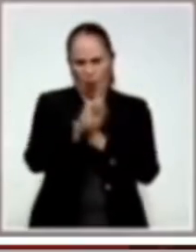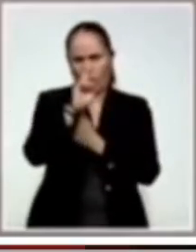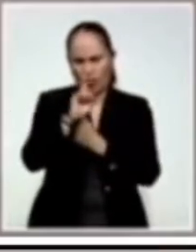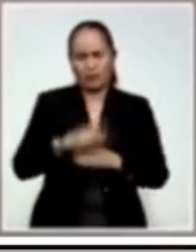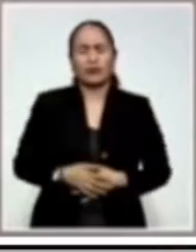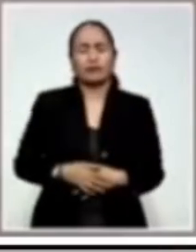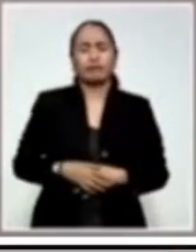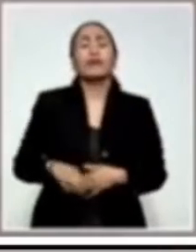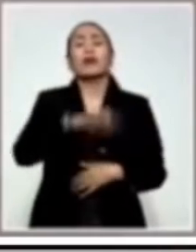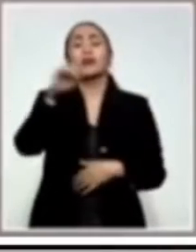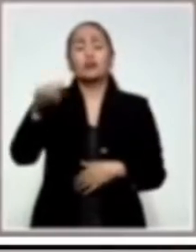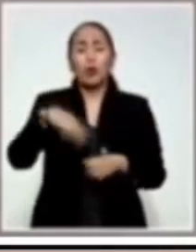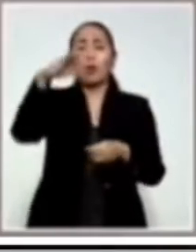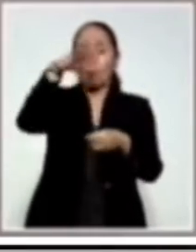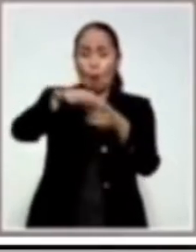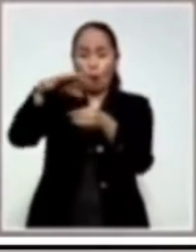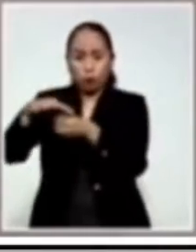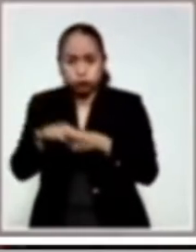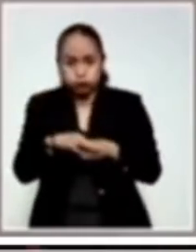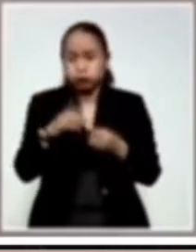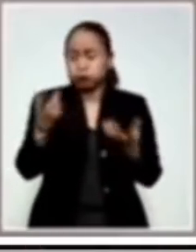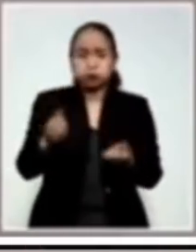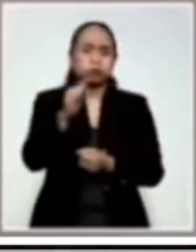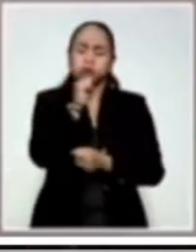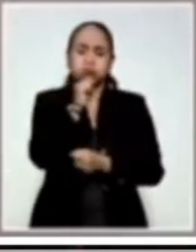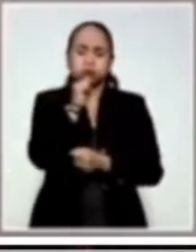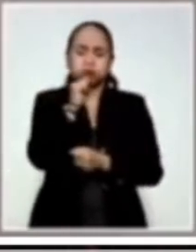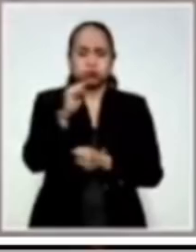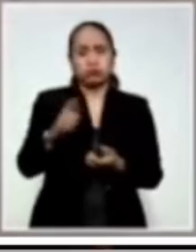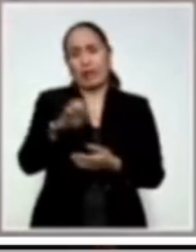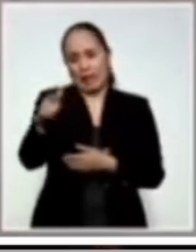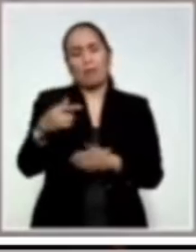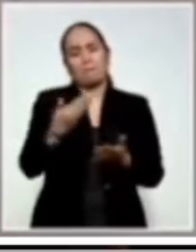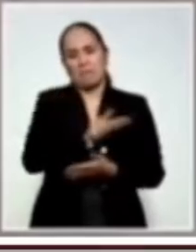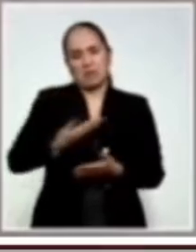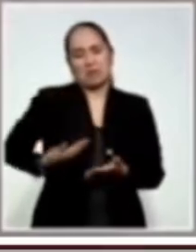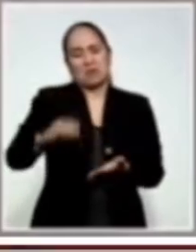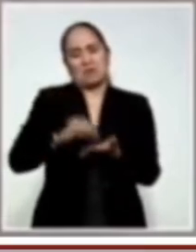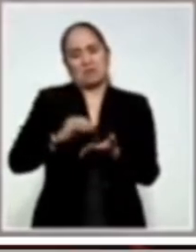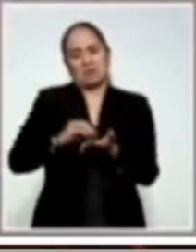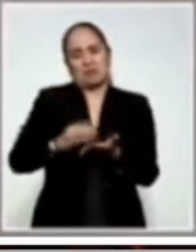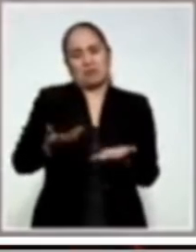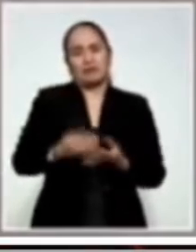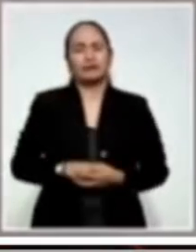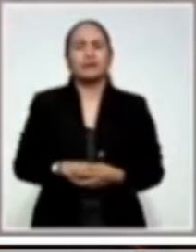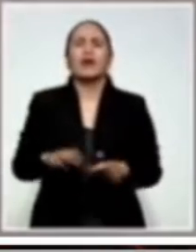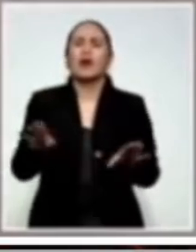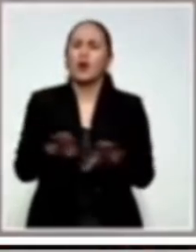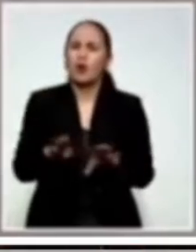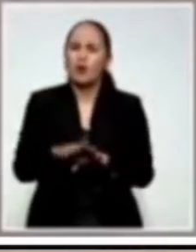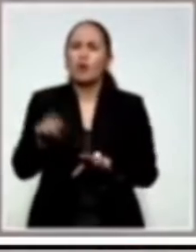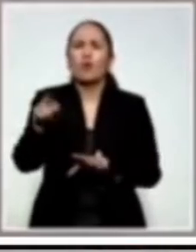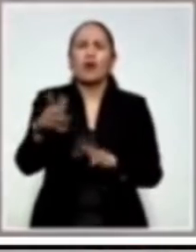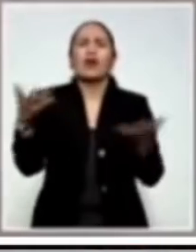no se lograron mientras él fue presidente. Y cómo era la forma de operar de